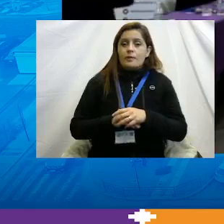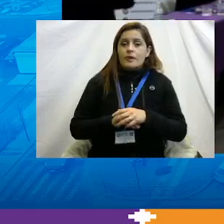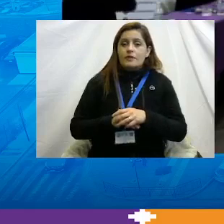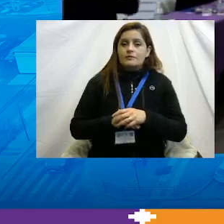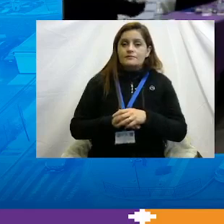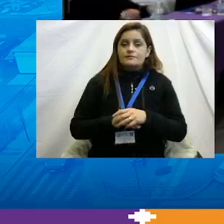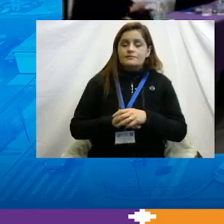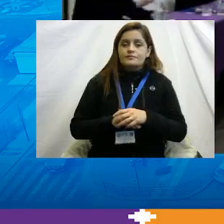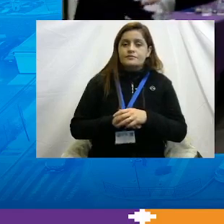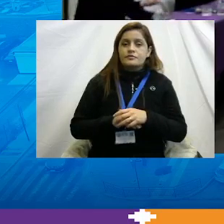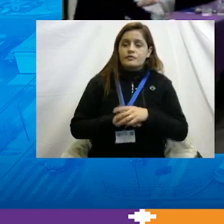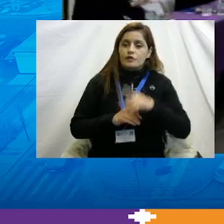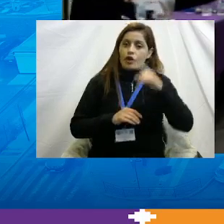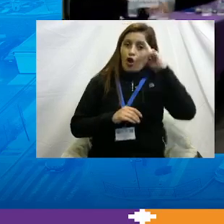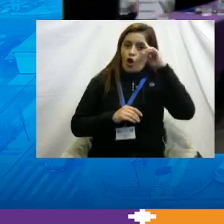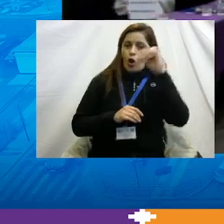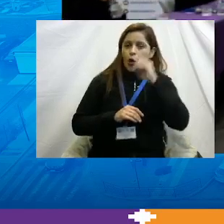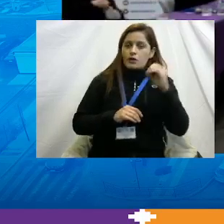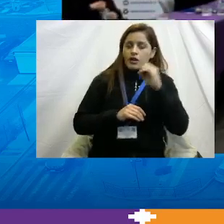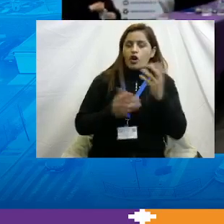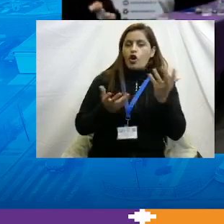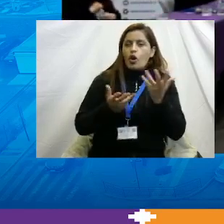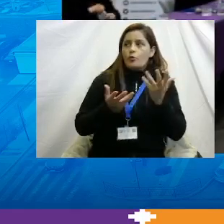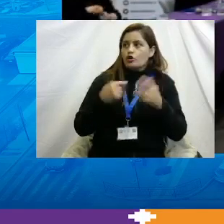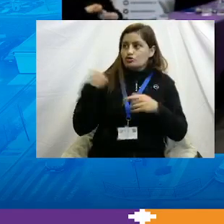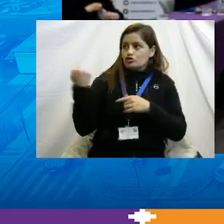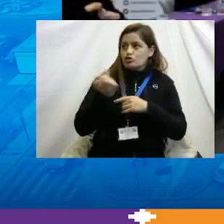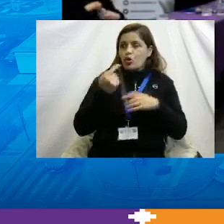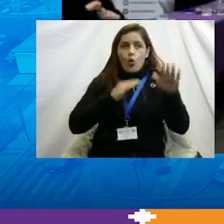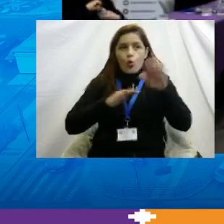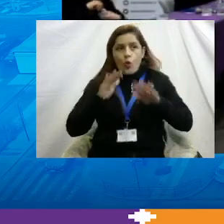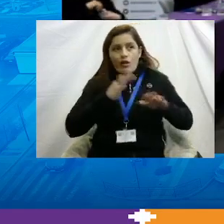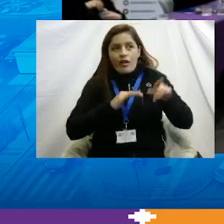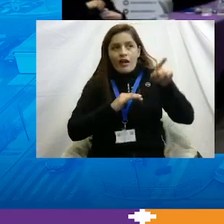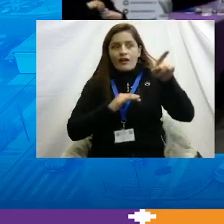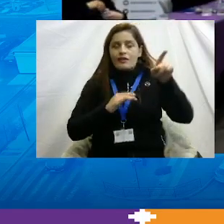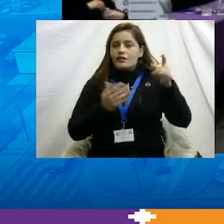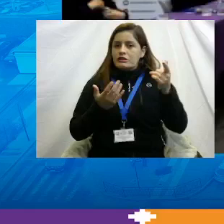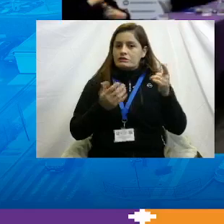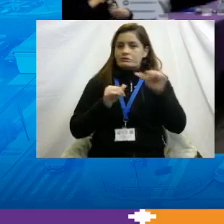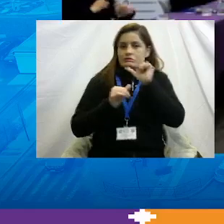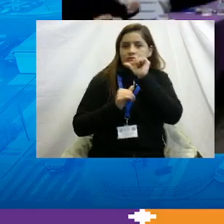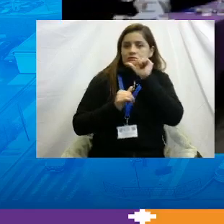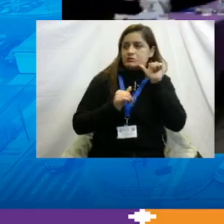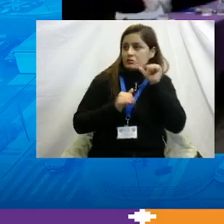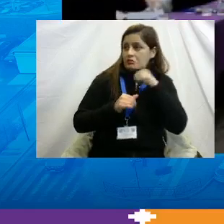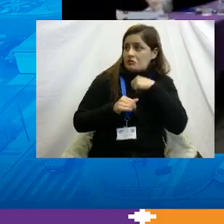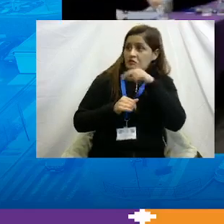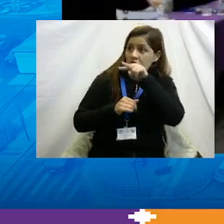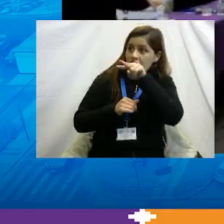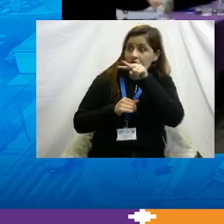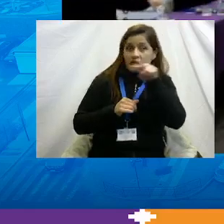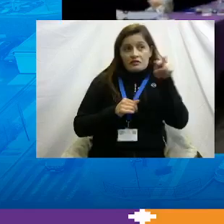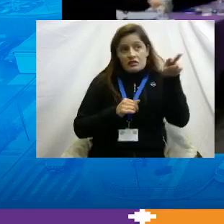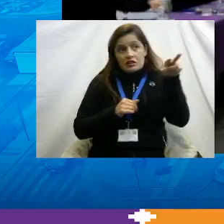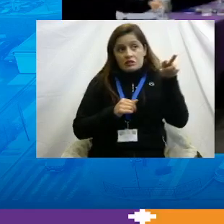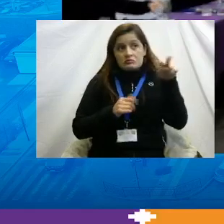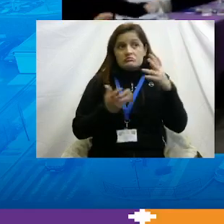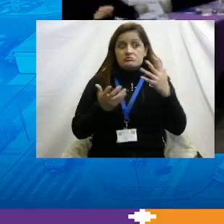respecto de cómo y de qué manera deberíamos protegerlos para que no se sequen. Toda vez que si uno los mira y los